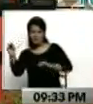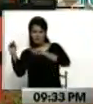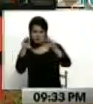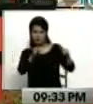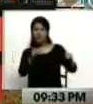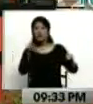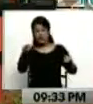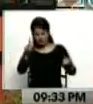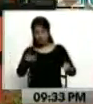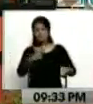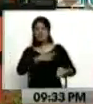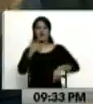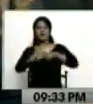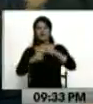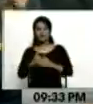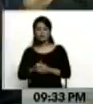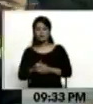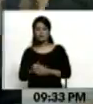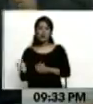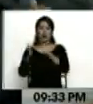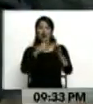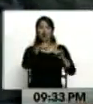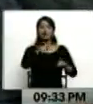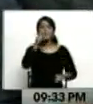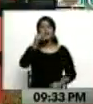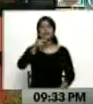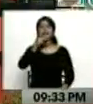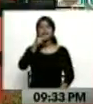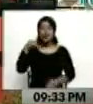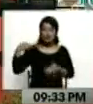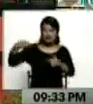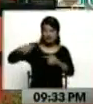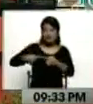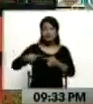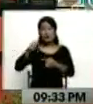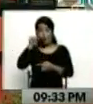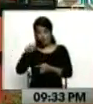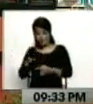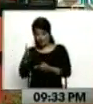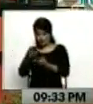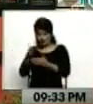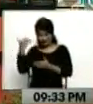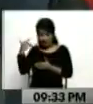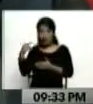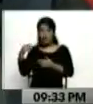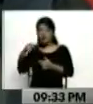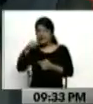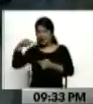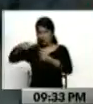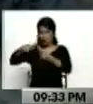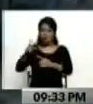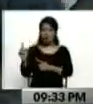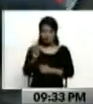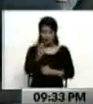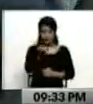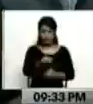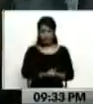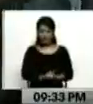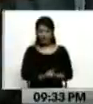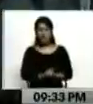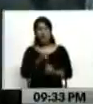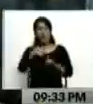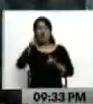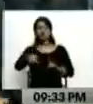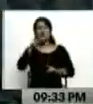Ojeda Revolucionaria Juan Carlos Garrido Ojeda Nieto de Fabricio Ojeda presente y siempre consecuente